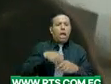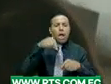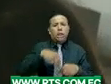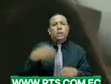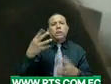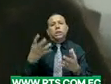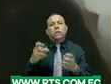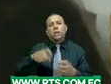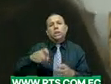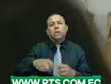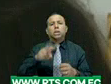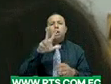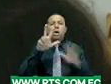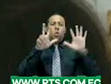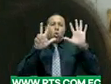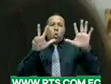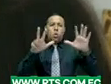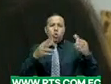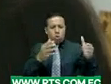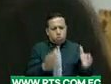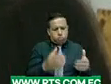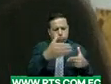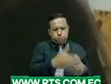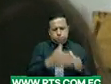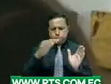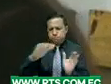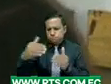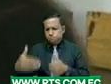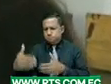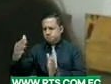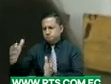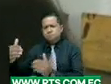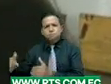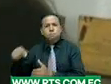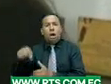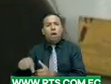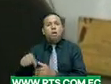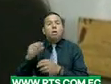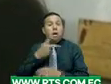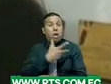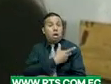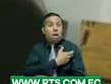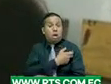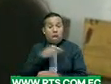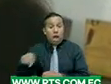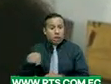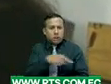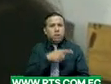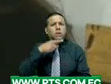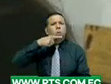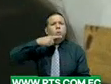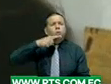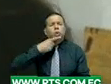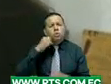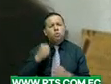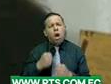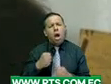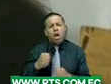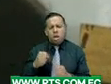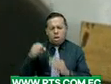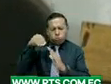en nuestra zona de distribución. Los 8 congeladores tienen espacio para almacenar hasta 2 millones de vacunas a temperaturas de menos 80 grados,